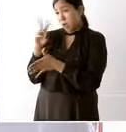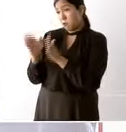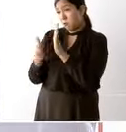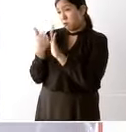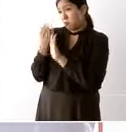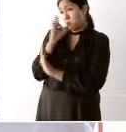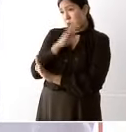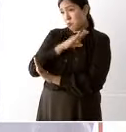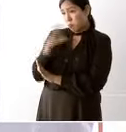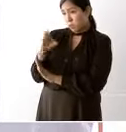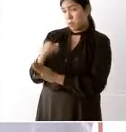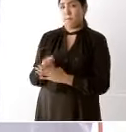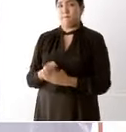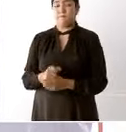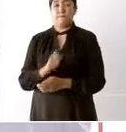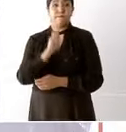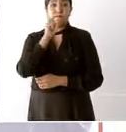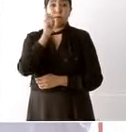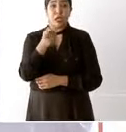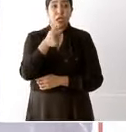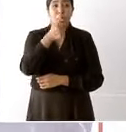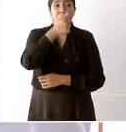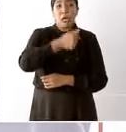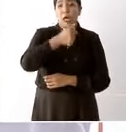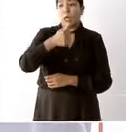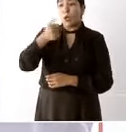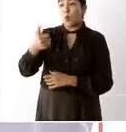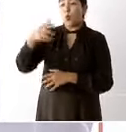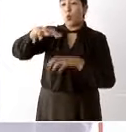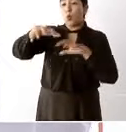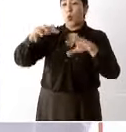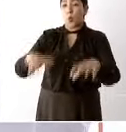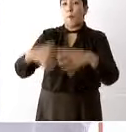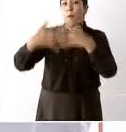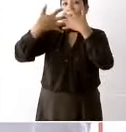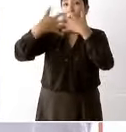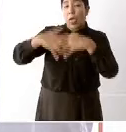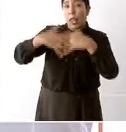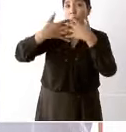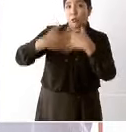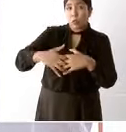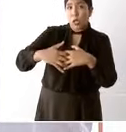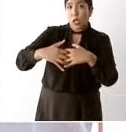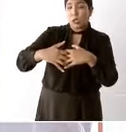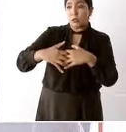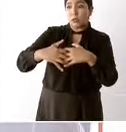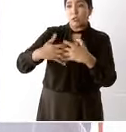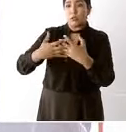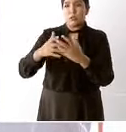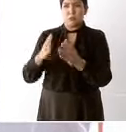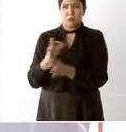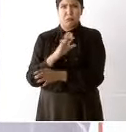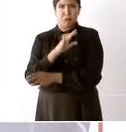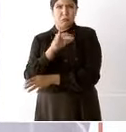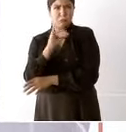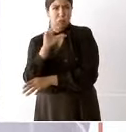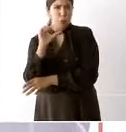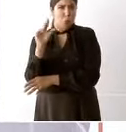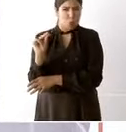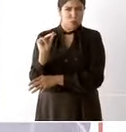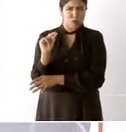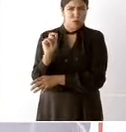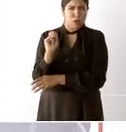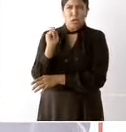sectores productivos con mayor potencial en cada uno de los parques industriales. Con el resultado de este análisis, se busca atraer a